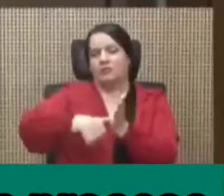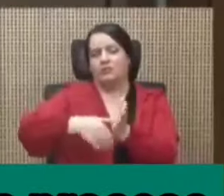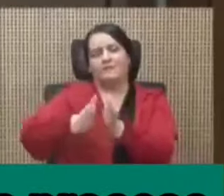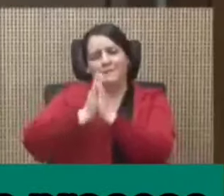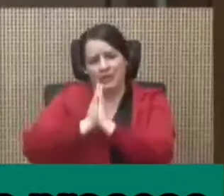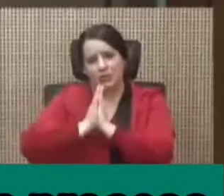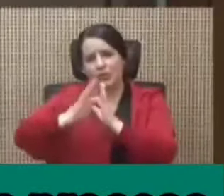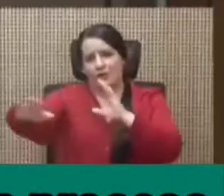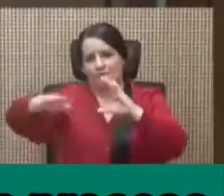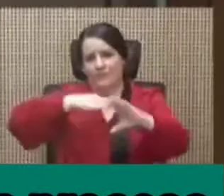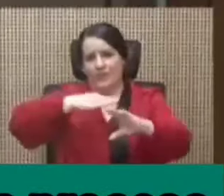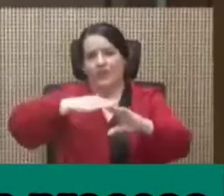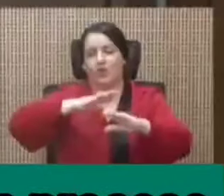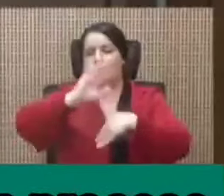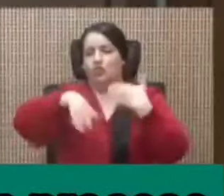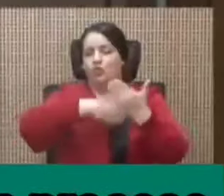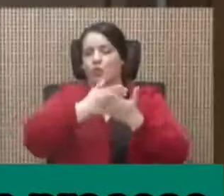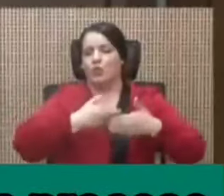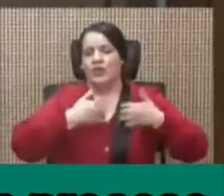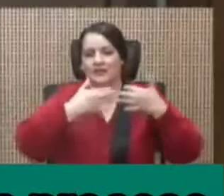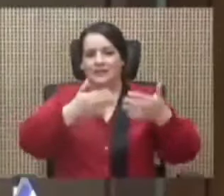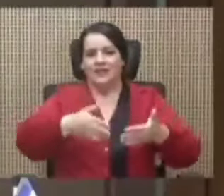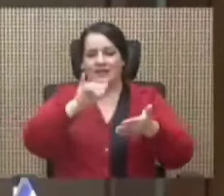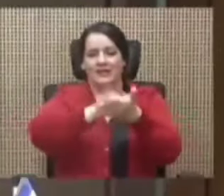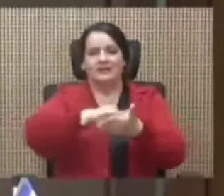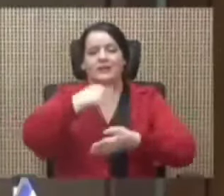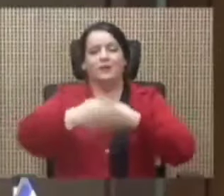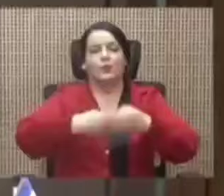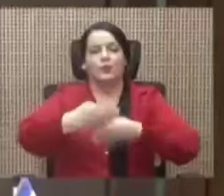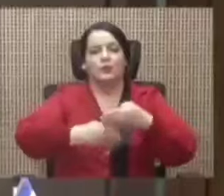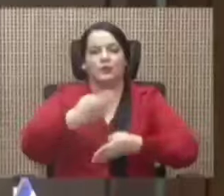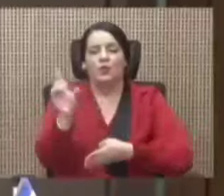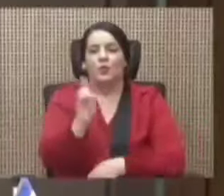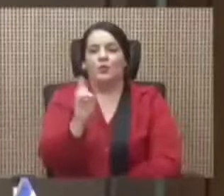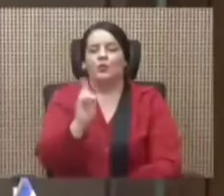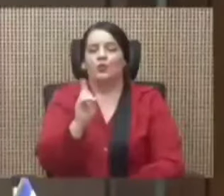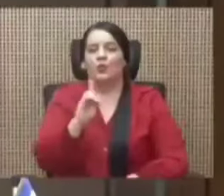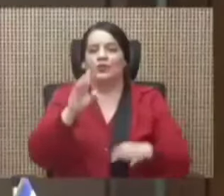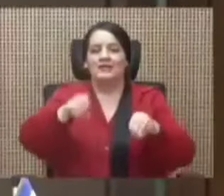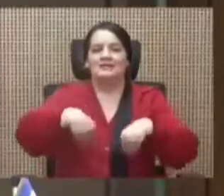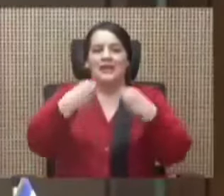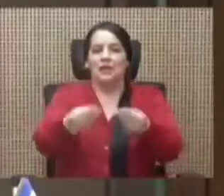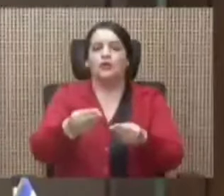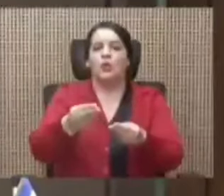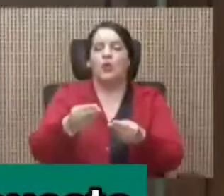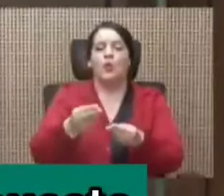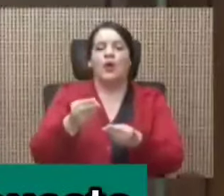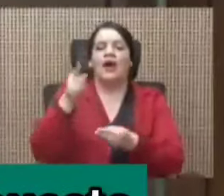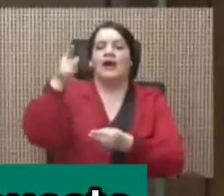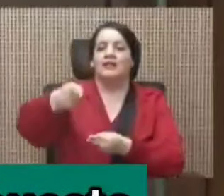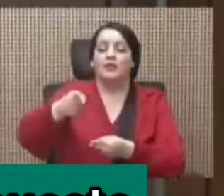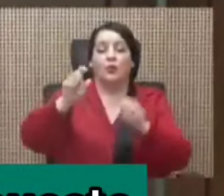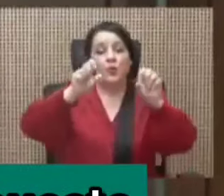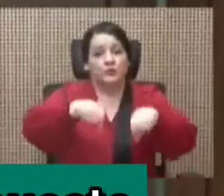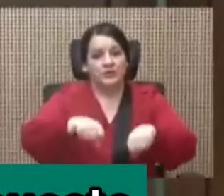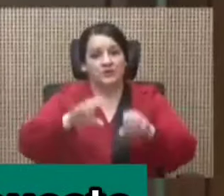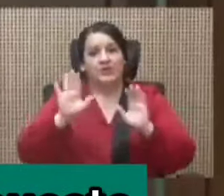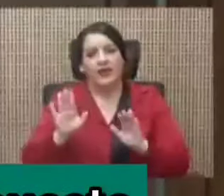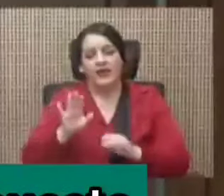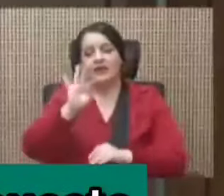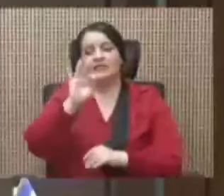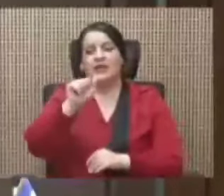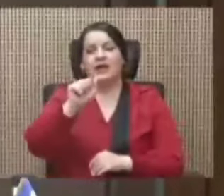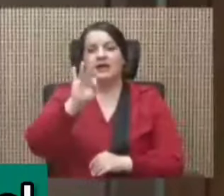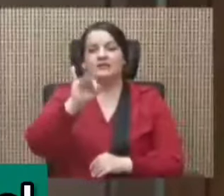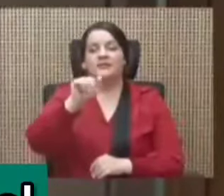llegar el expediente completo de ese proceso donde se le dio a dedo a la, posible, se le dio a dedo a la señora Tatiana Mora